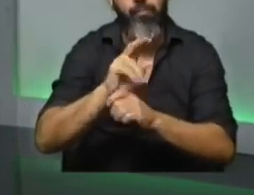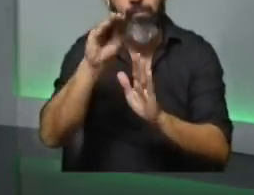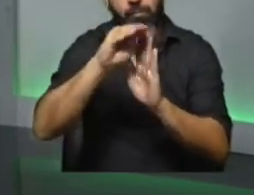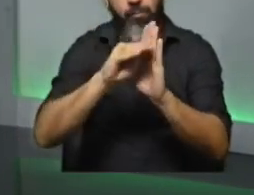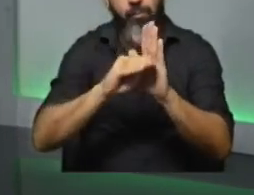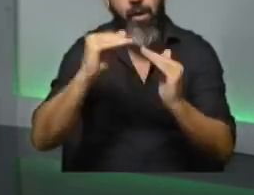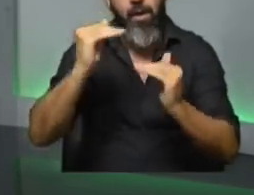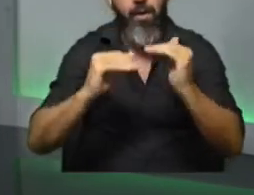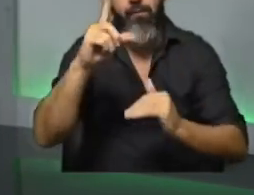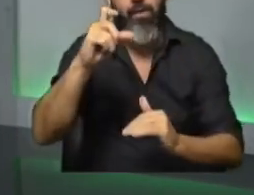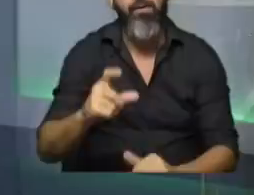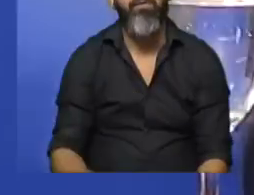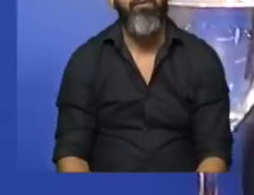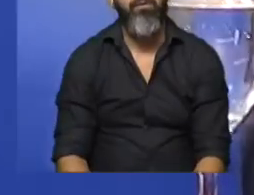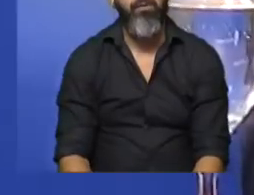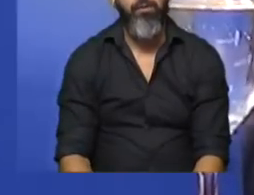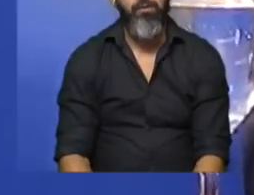del agua suministrada